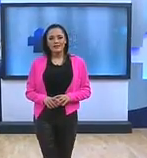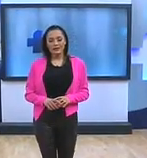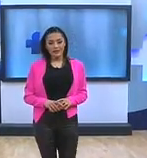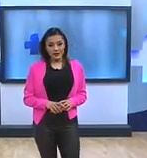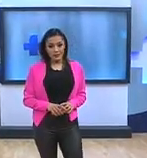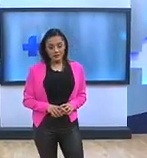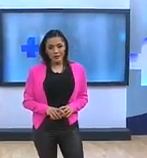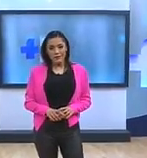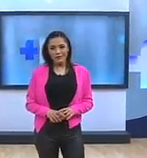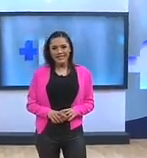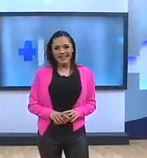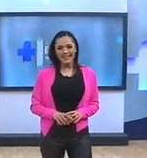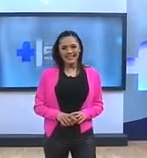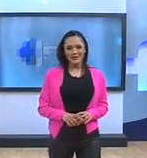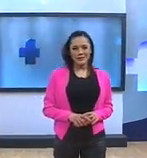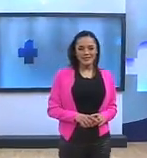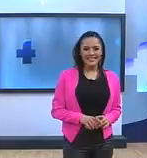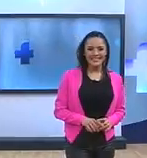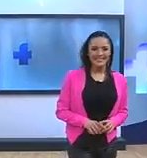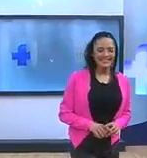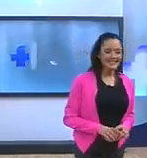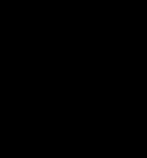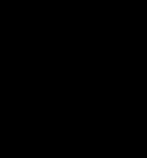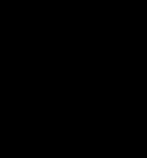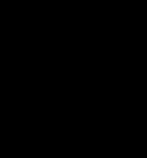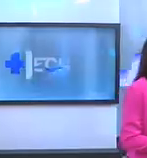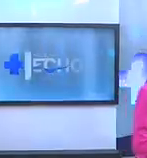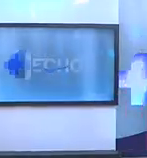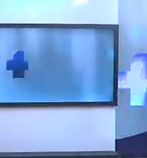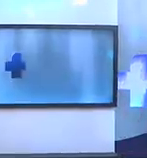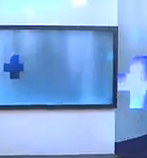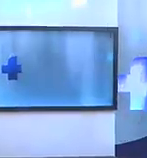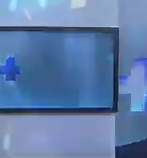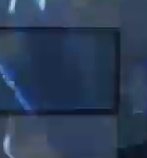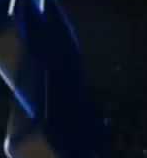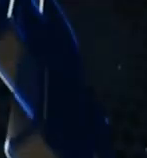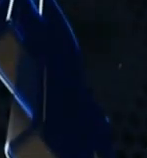Esto es todo de los deportes. Nos vamos a una pausa y ya regresamos con más.